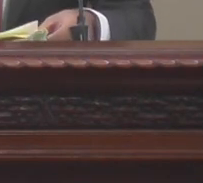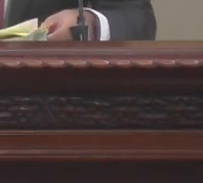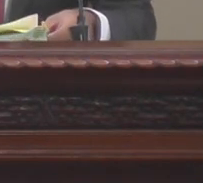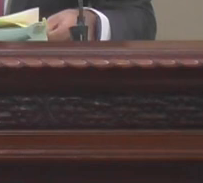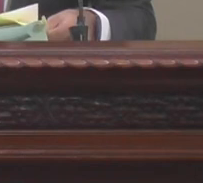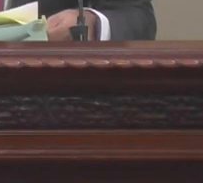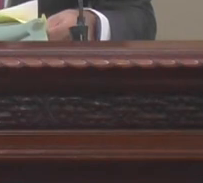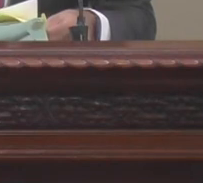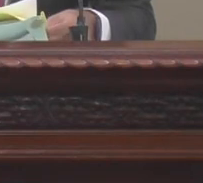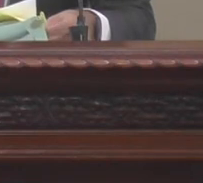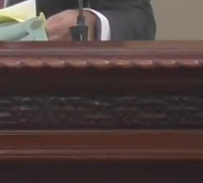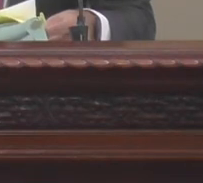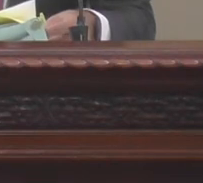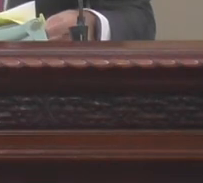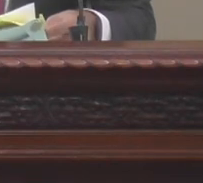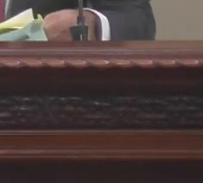Mensaje